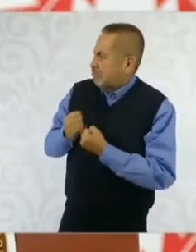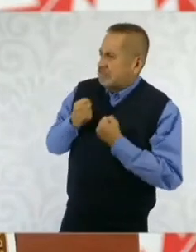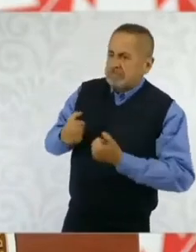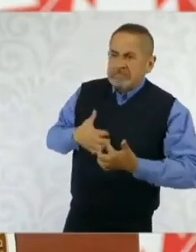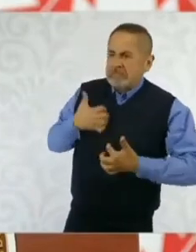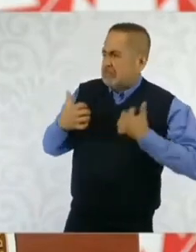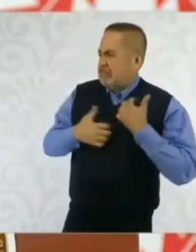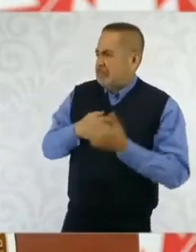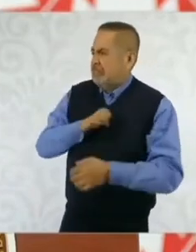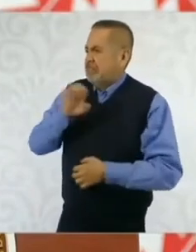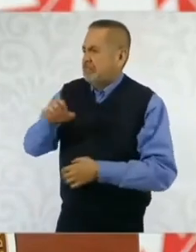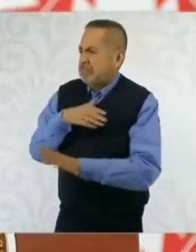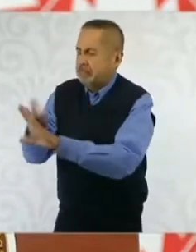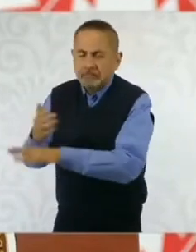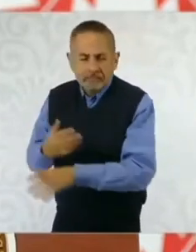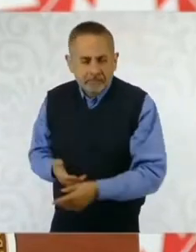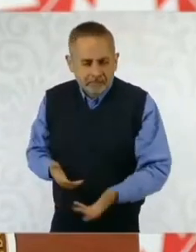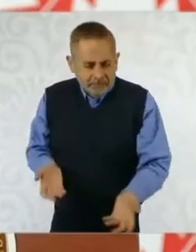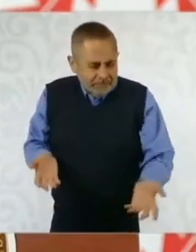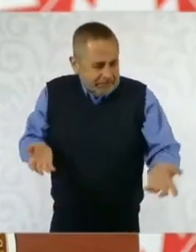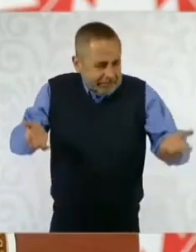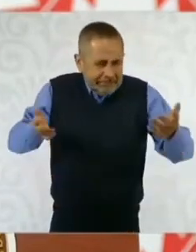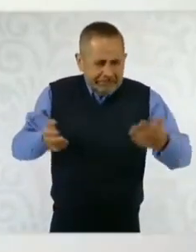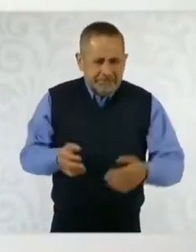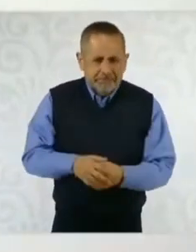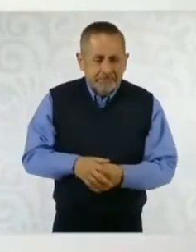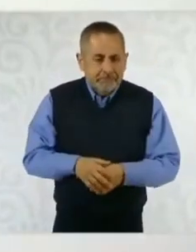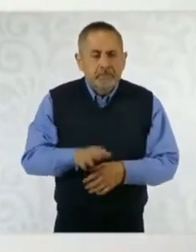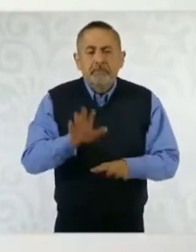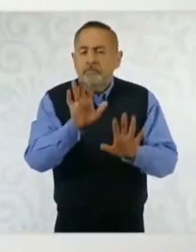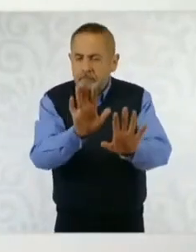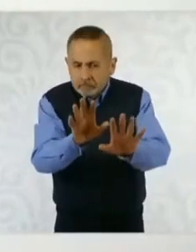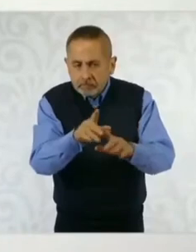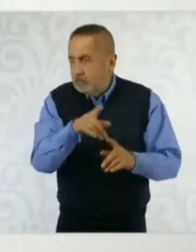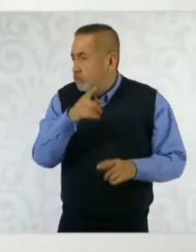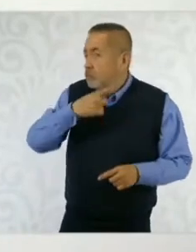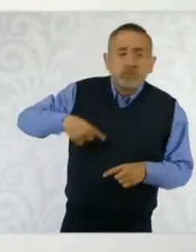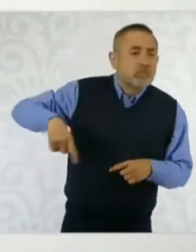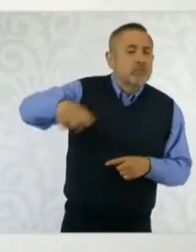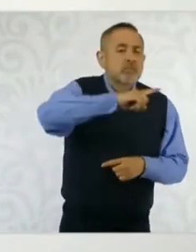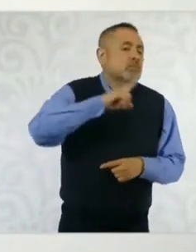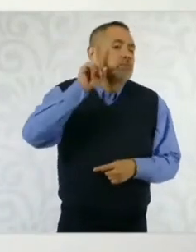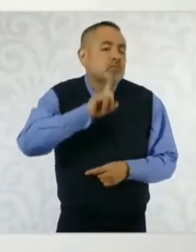¿no? Nada más que vean qué piensan las mujeres.